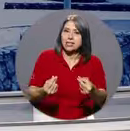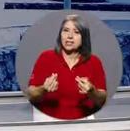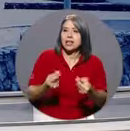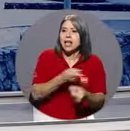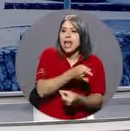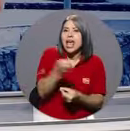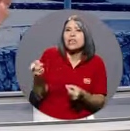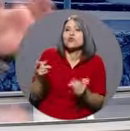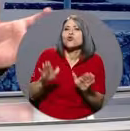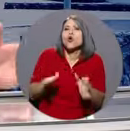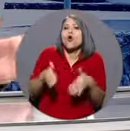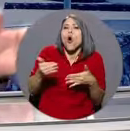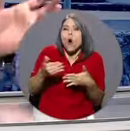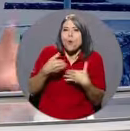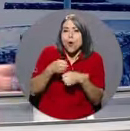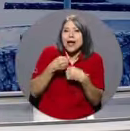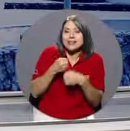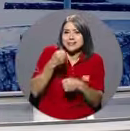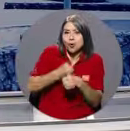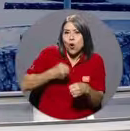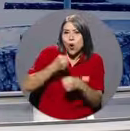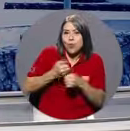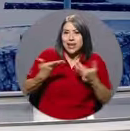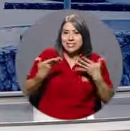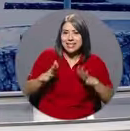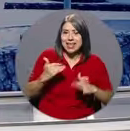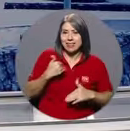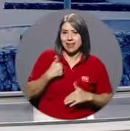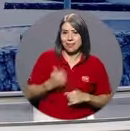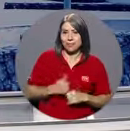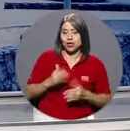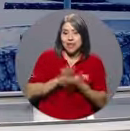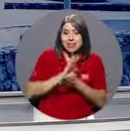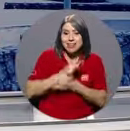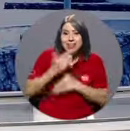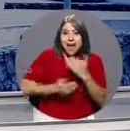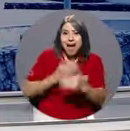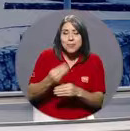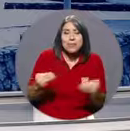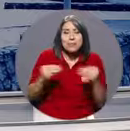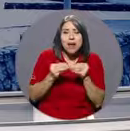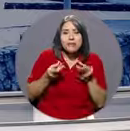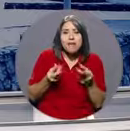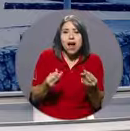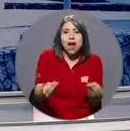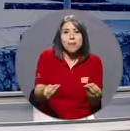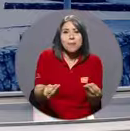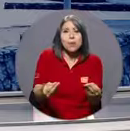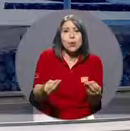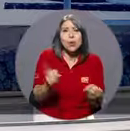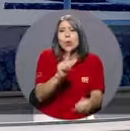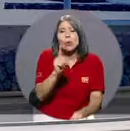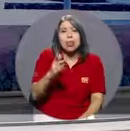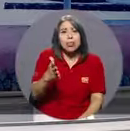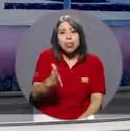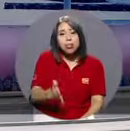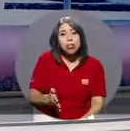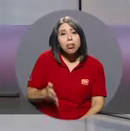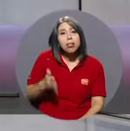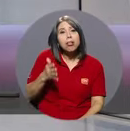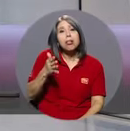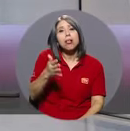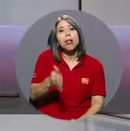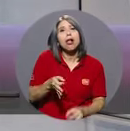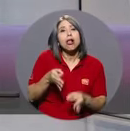En cómo ejecutar las obras que ya tenemos, cómo los trámites se hacen más rápido, con menos burocracia,